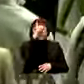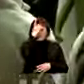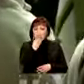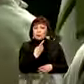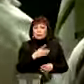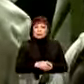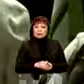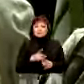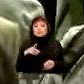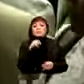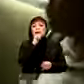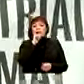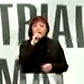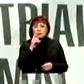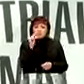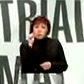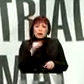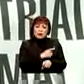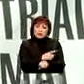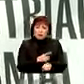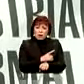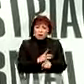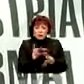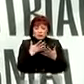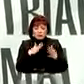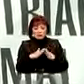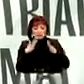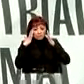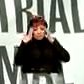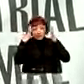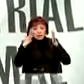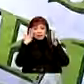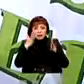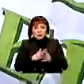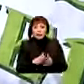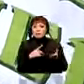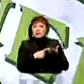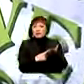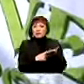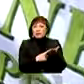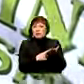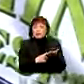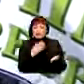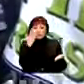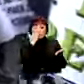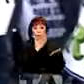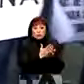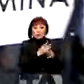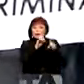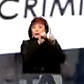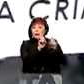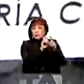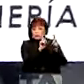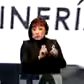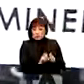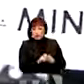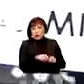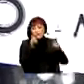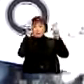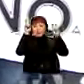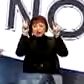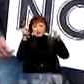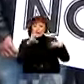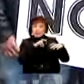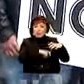Faltando unas horas para la audiencia de revisión de medidas cautelares para analizar la suspensión de la consulta popular sobre minería en el cantón